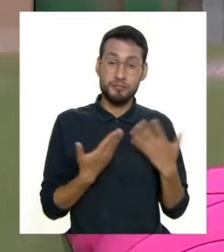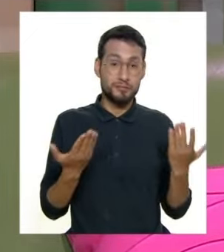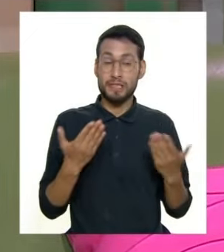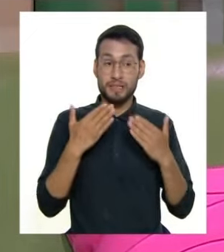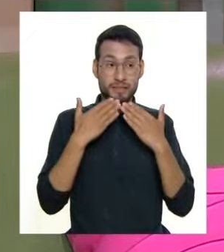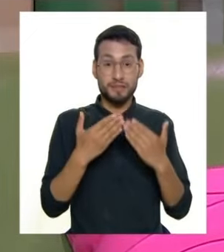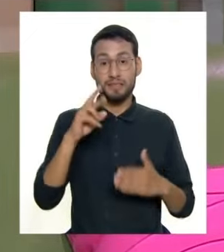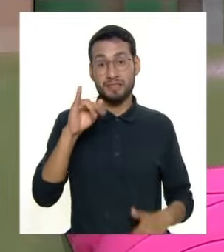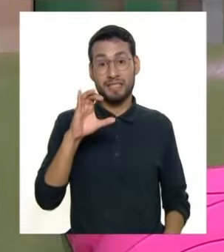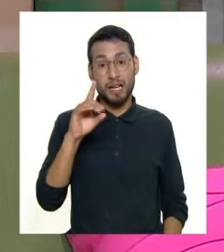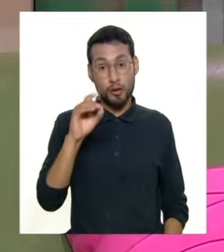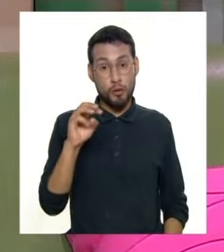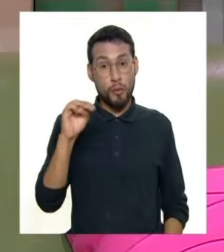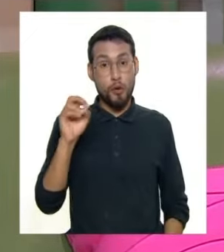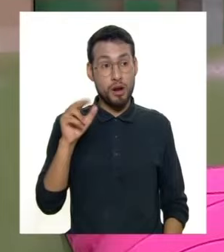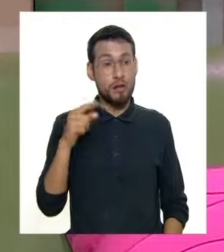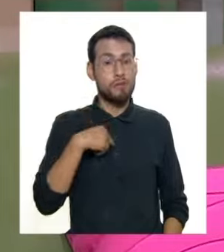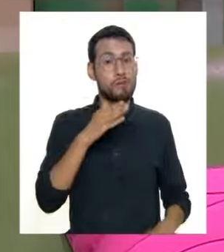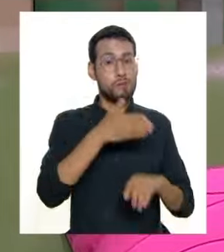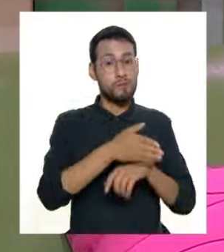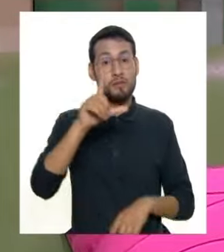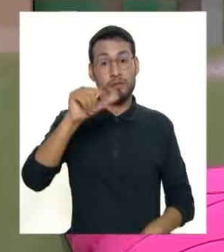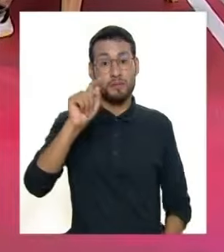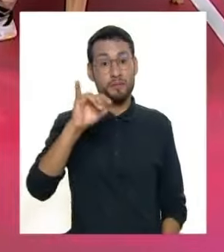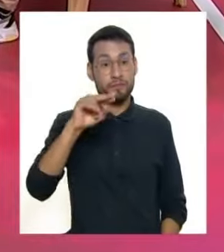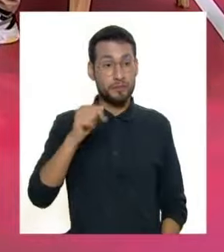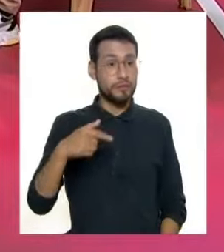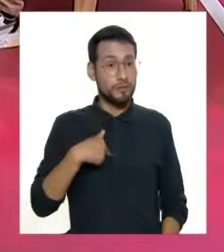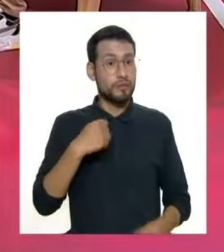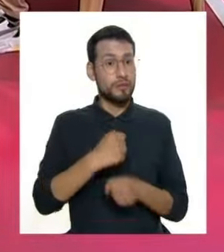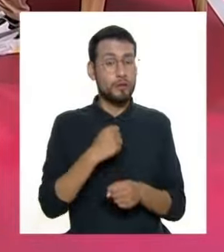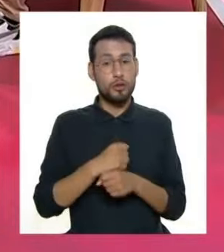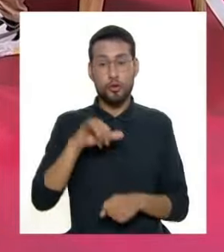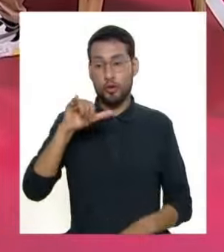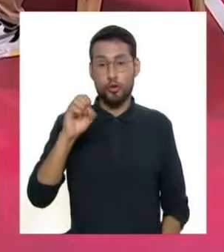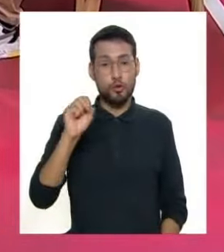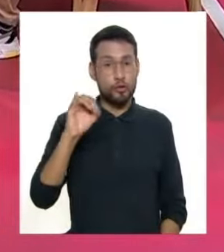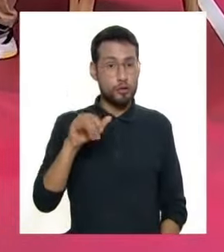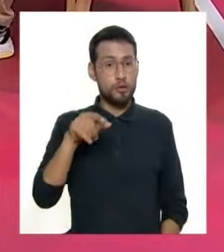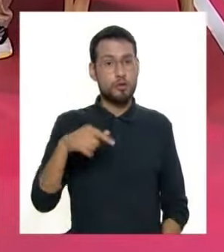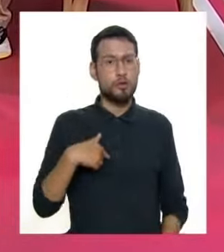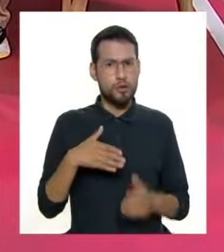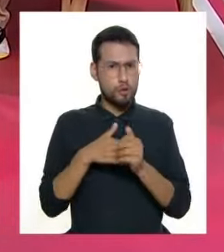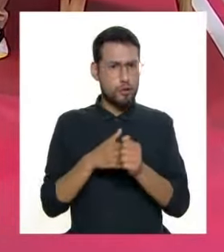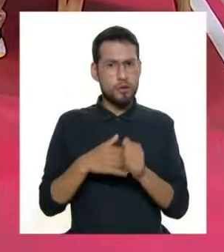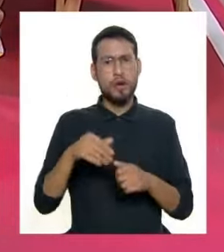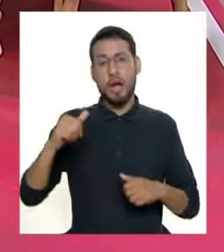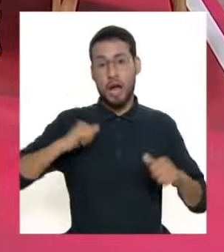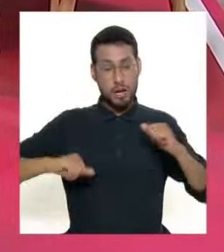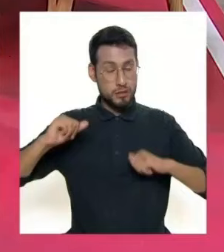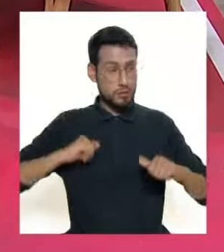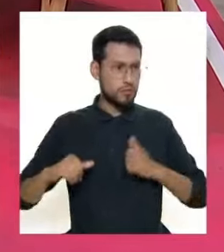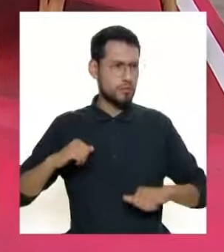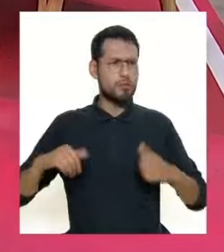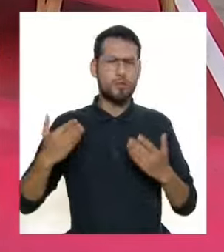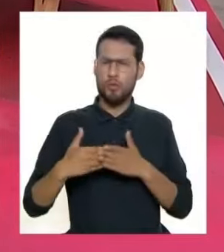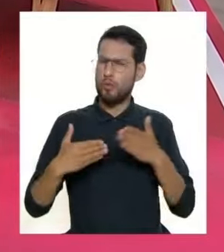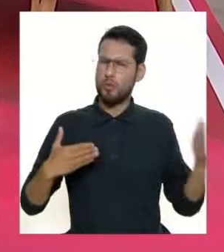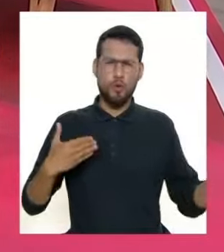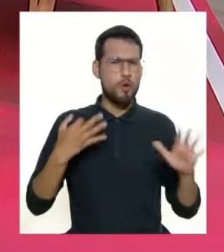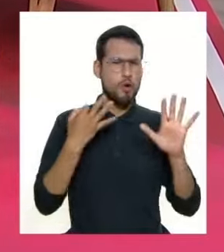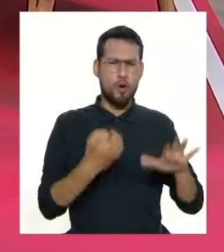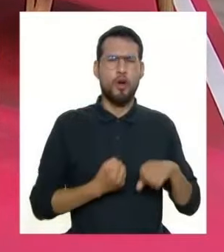gracias a Ricardo Morán, que me llamó para entrar a Latina y chambear en Yo Soy y en La Voz como coach de actuación. Durante